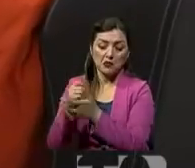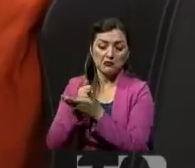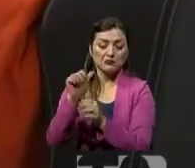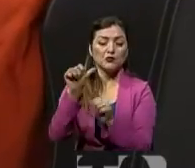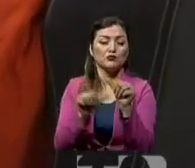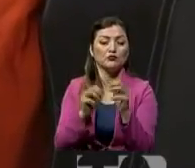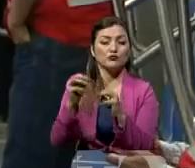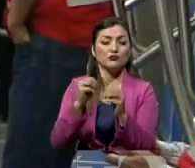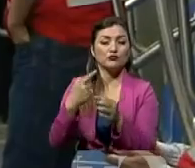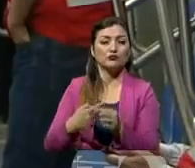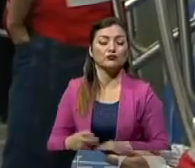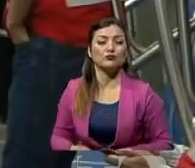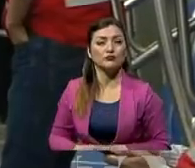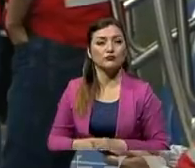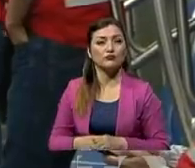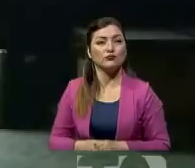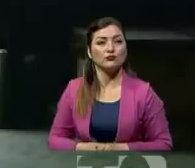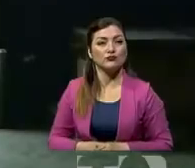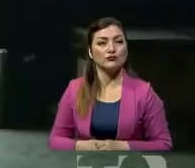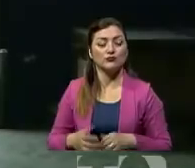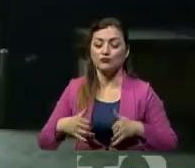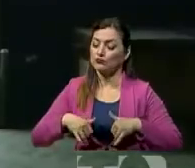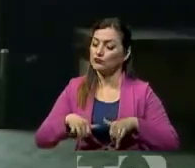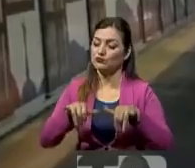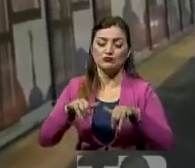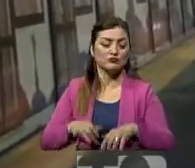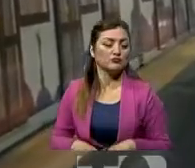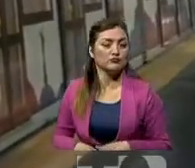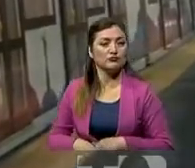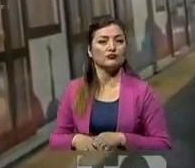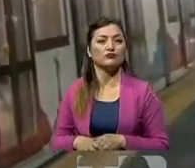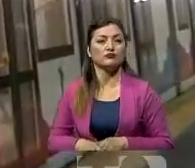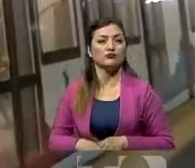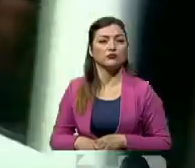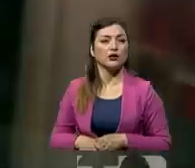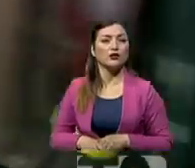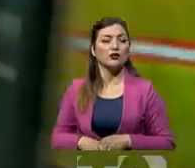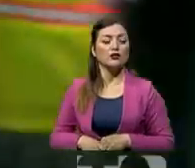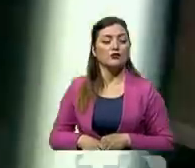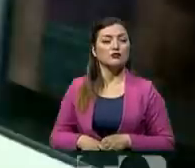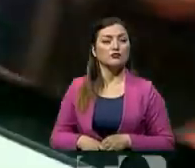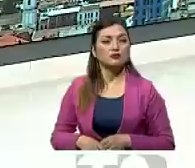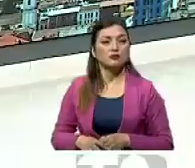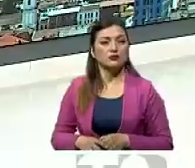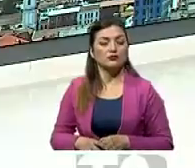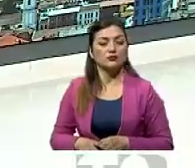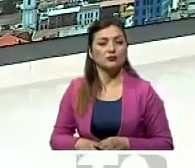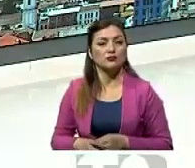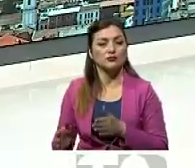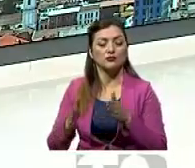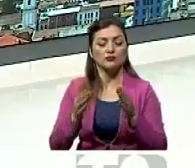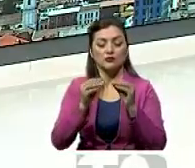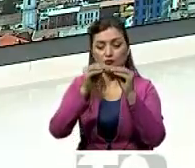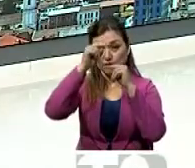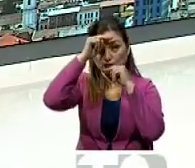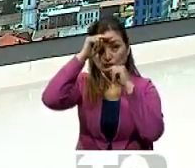para el Metro de Quito. Sí, sigue entre nosotros. En Quito, Fausto Yepes, 24 horas. Seguimos